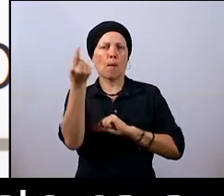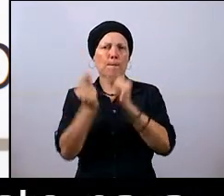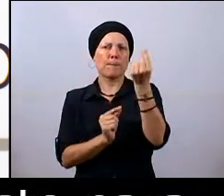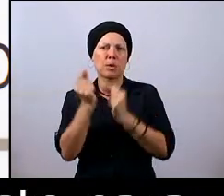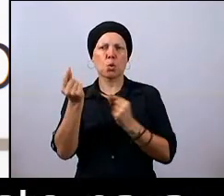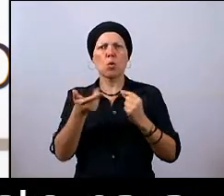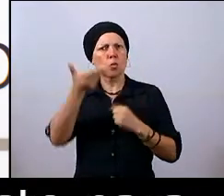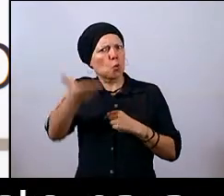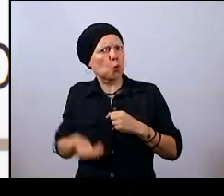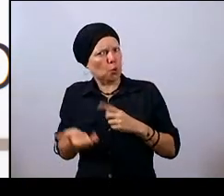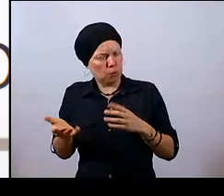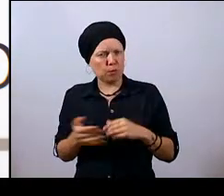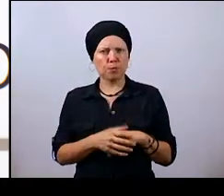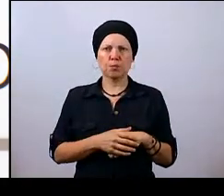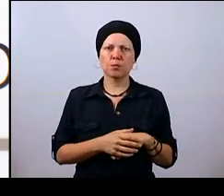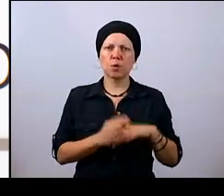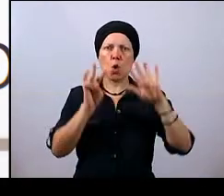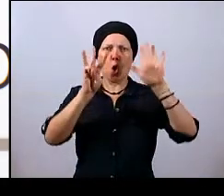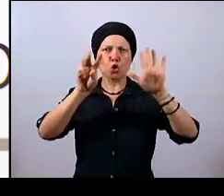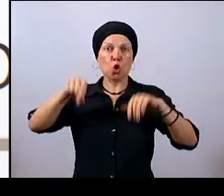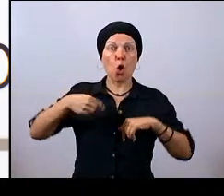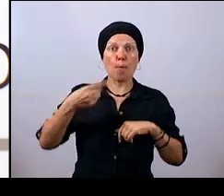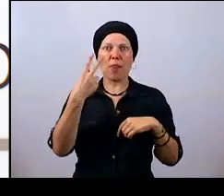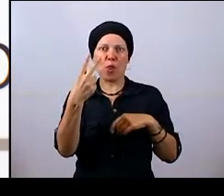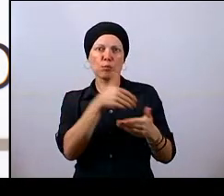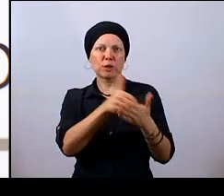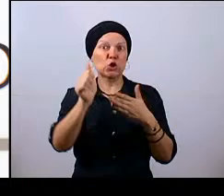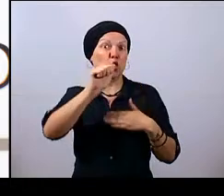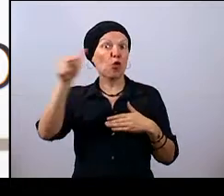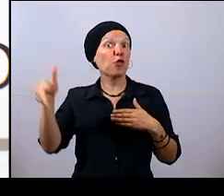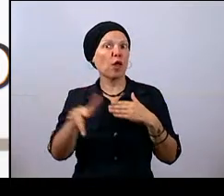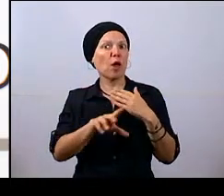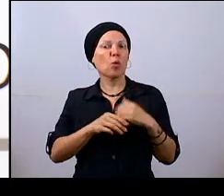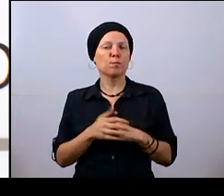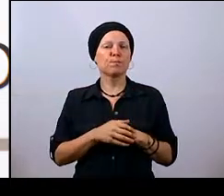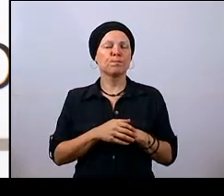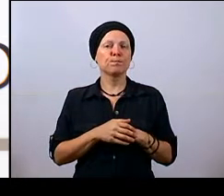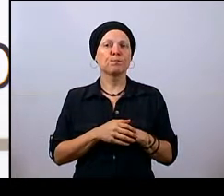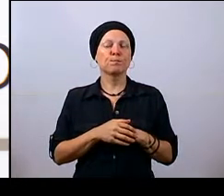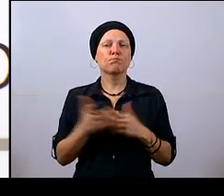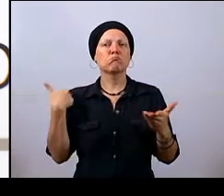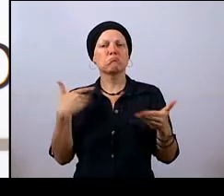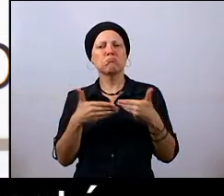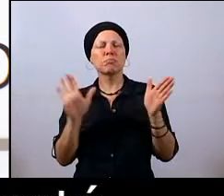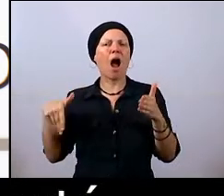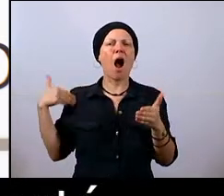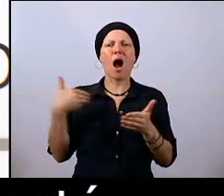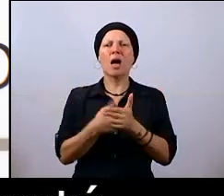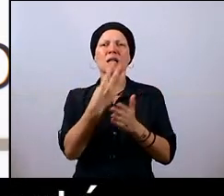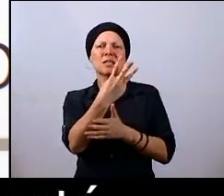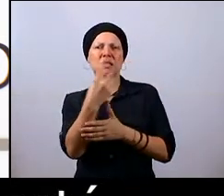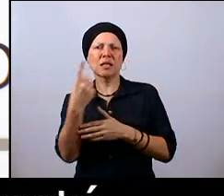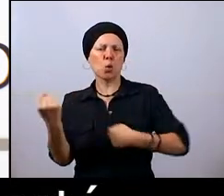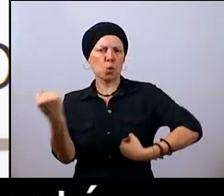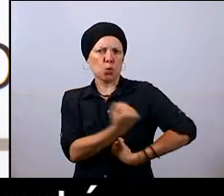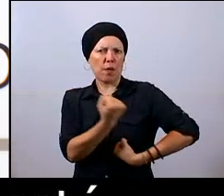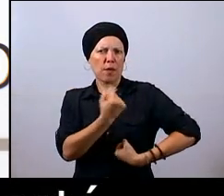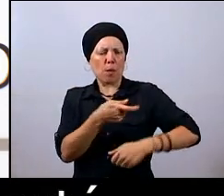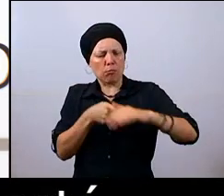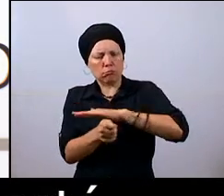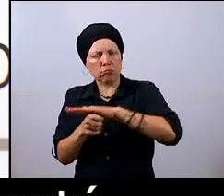muy importante de 8,2 millones de euros y está abierta hasta el día 31 de